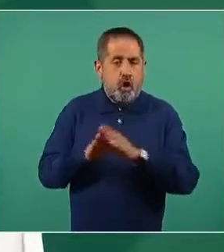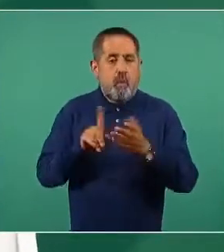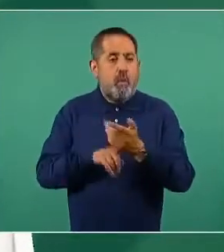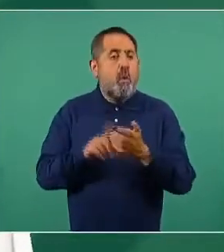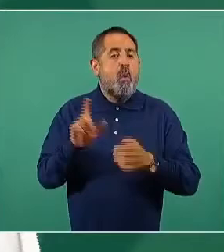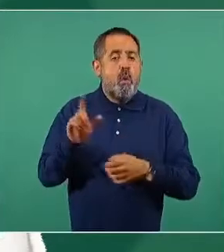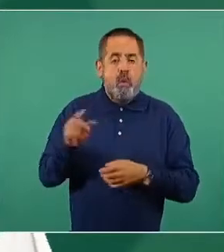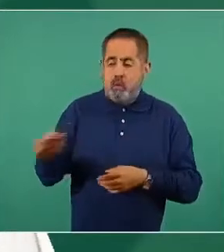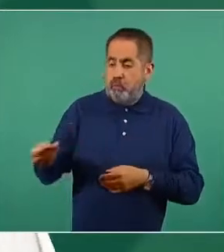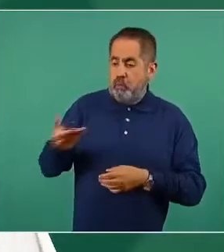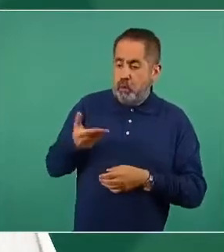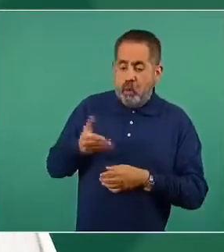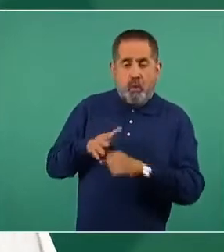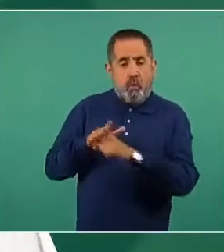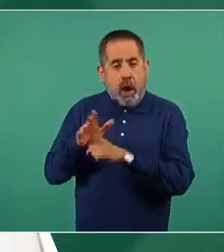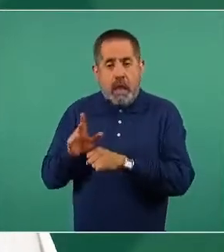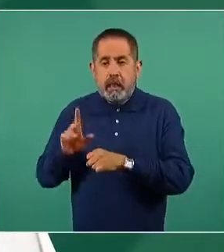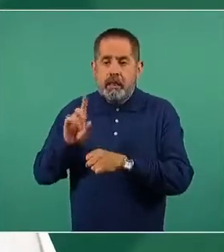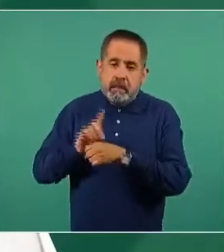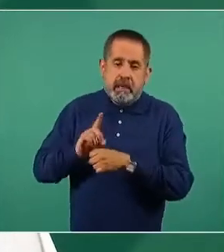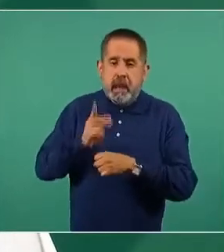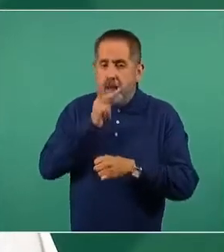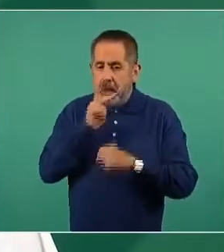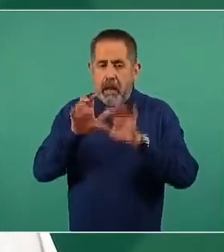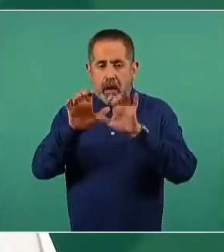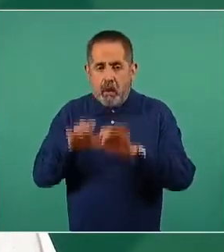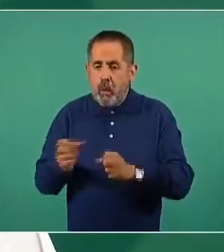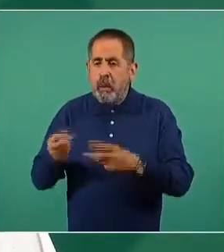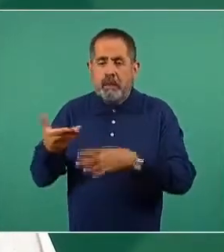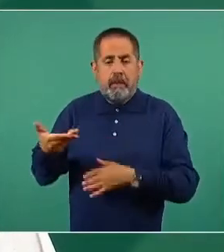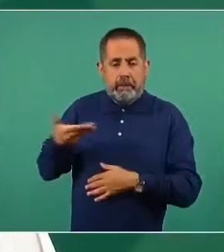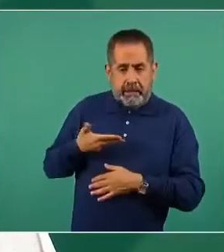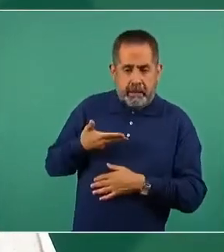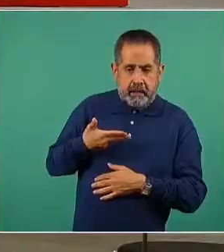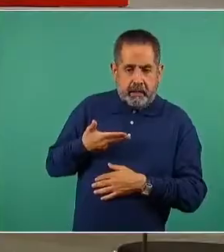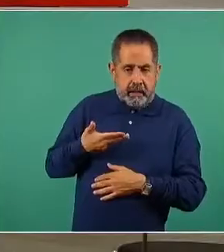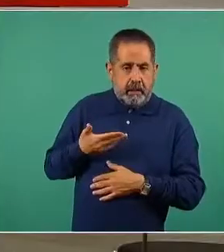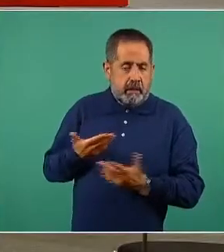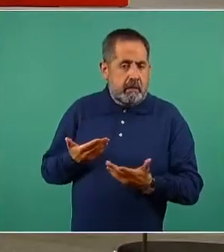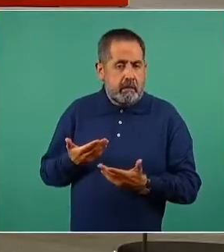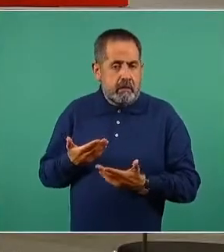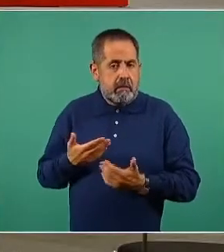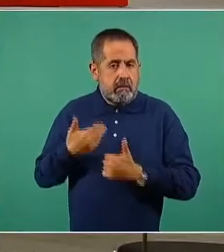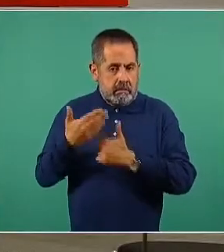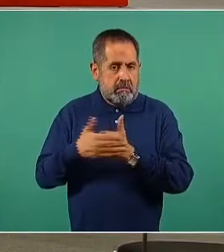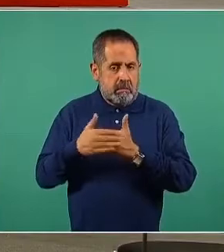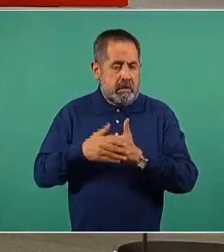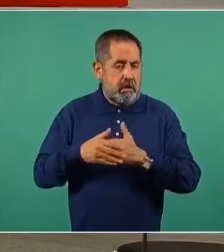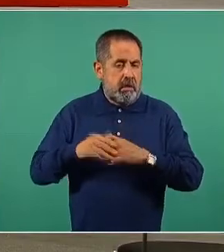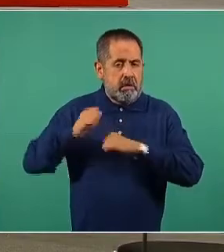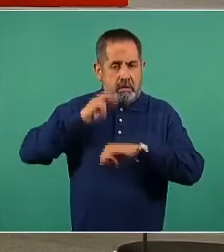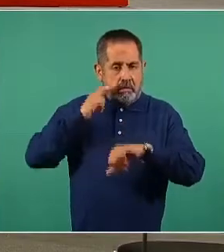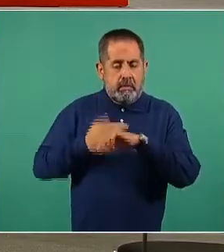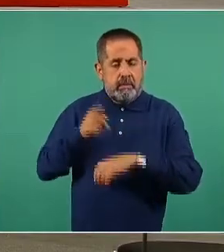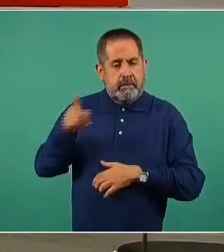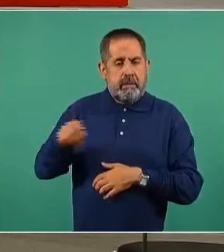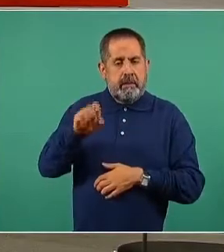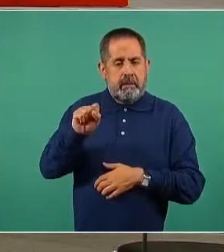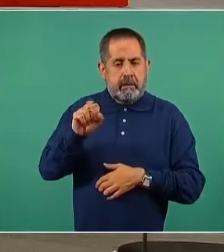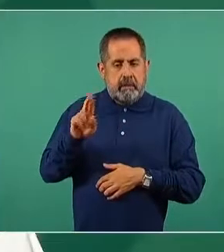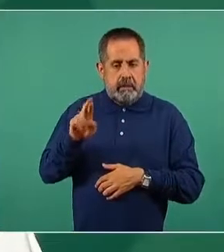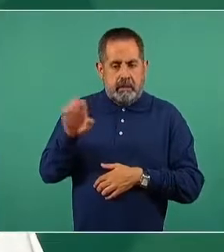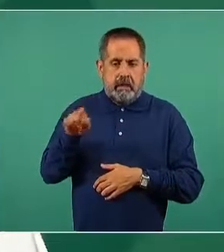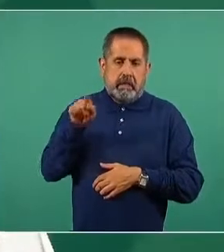momento se recibió y en qué términos y cuántas dosis se han pedido, estarán en manos de la Secretaría de